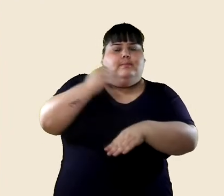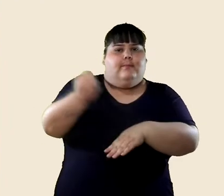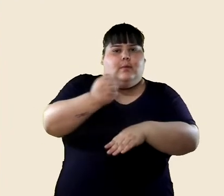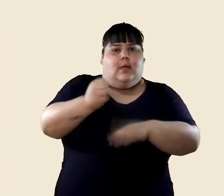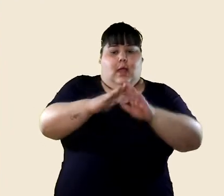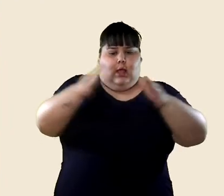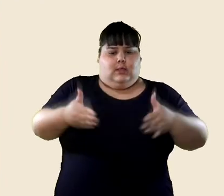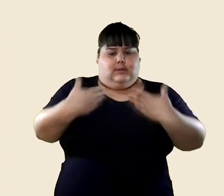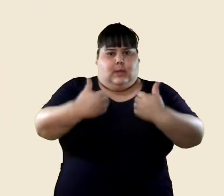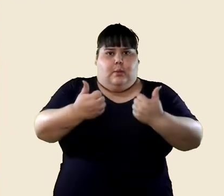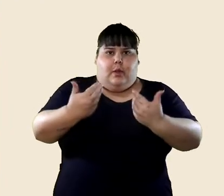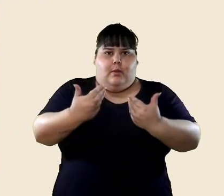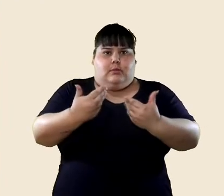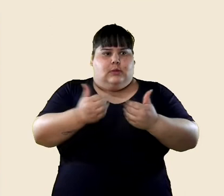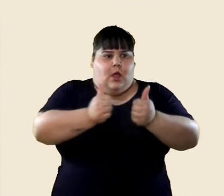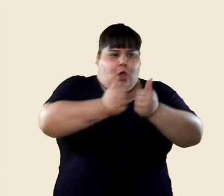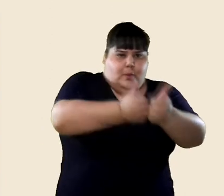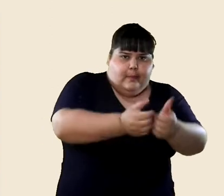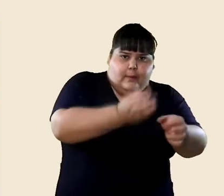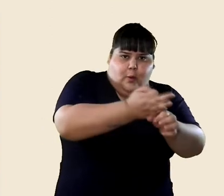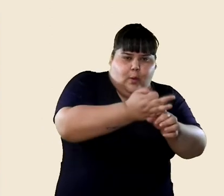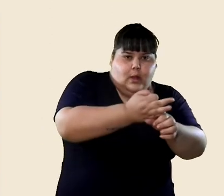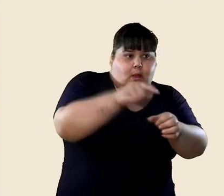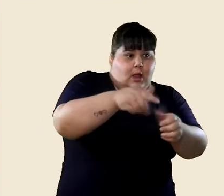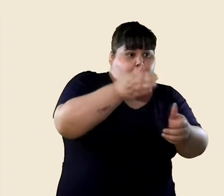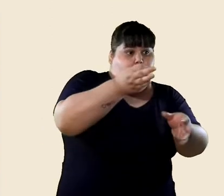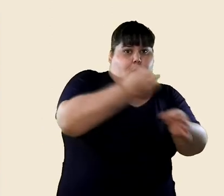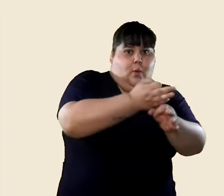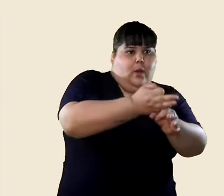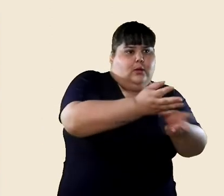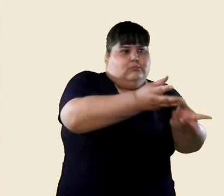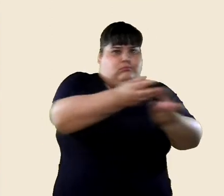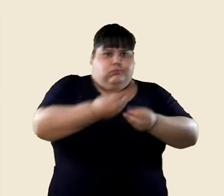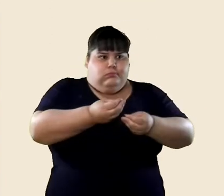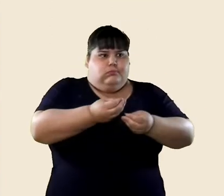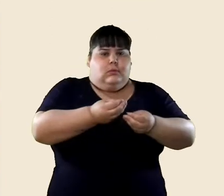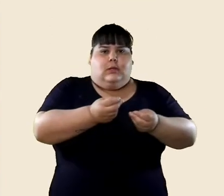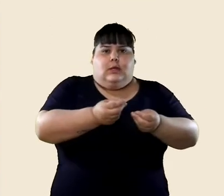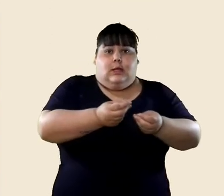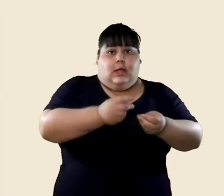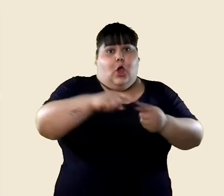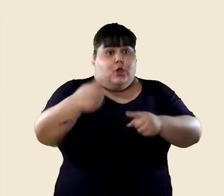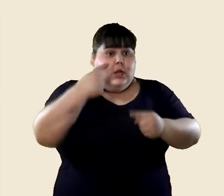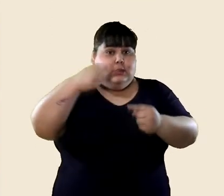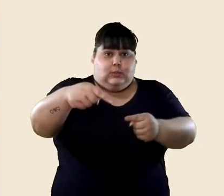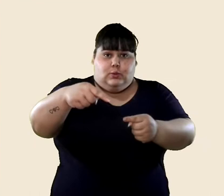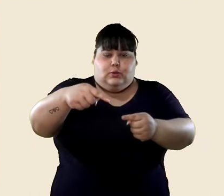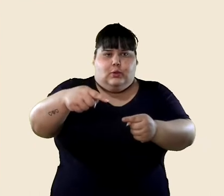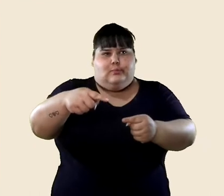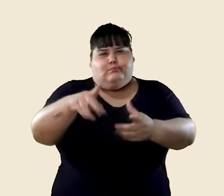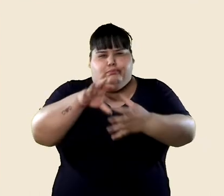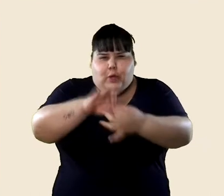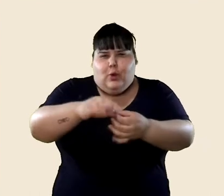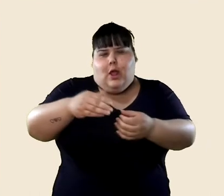podamos acompañar a la escuela, que la escuela pueda acompañar a salud, que las instituciones más de lo social